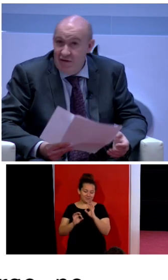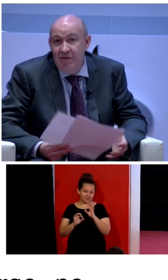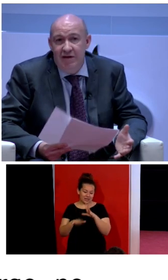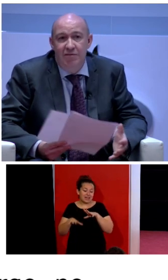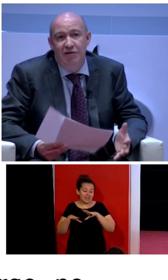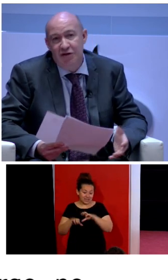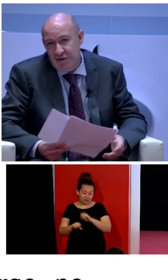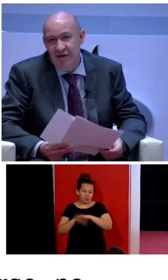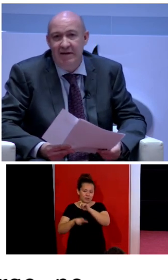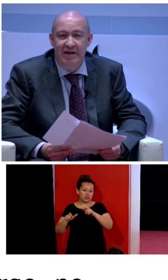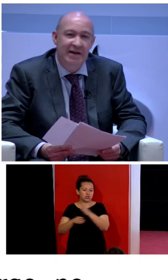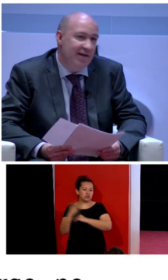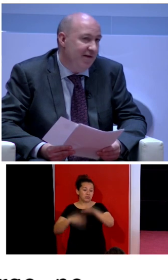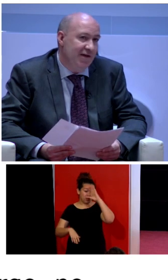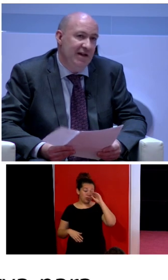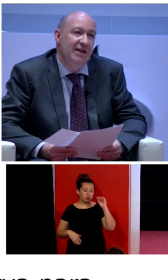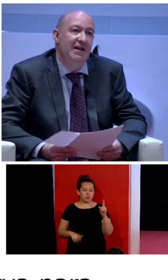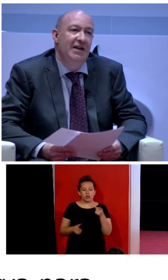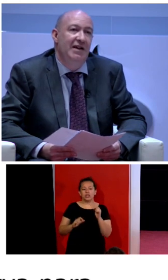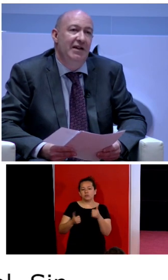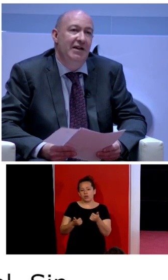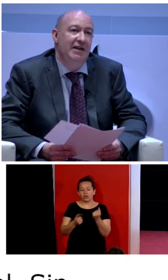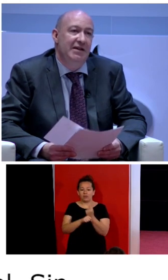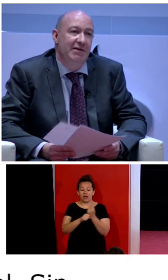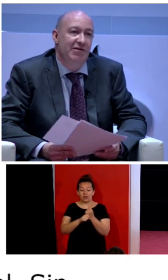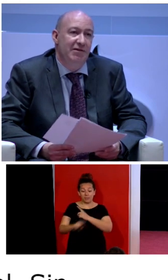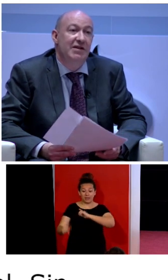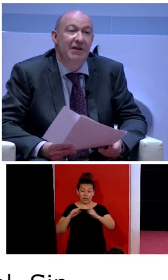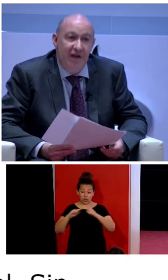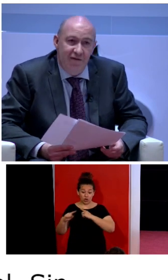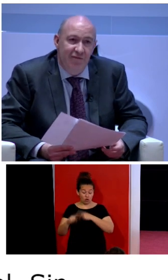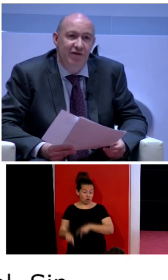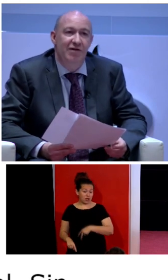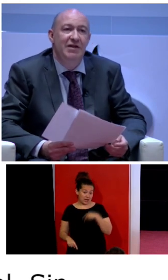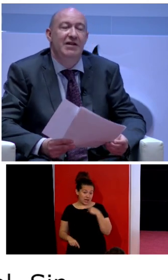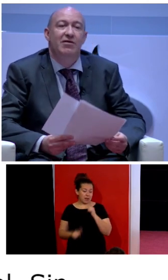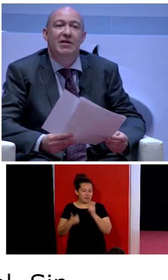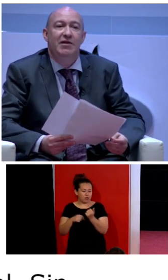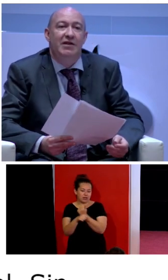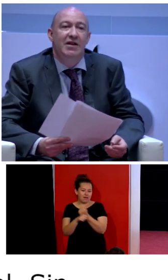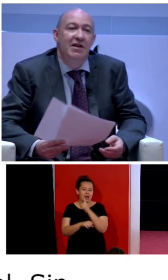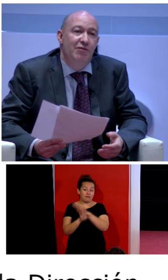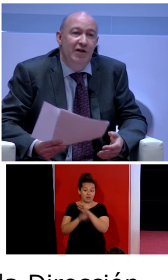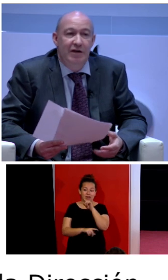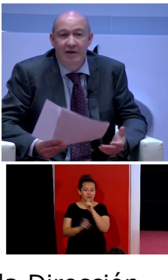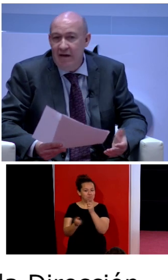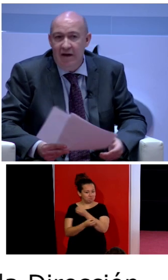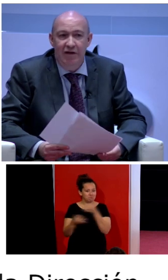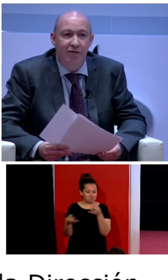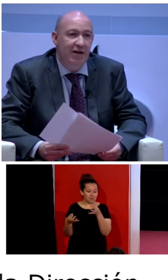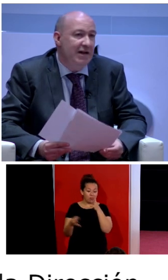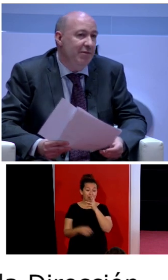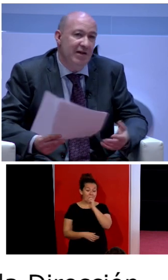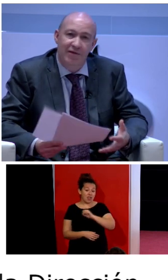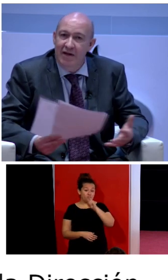Sin embargo, en ese momento se comenzó ya a trabajar en la Dirección General y ese trabajo se vio ratificado posteriormente en el 2012 por el año en